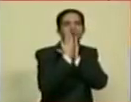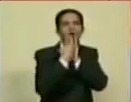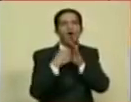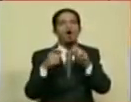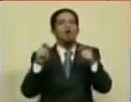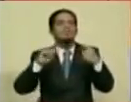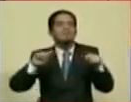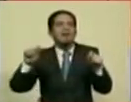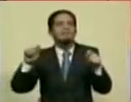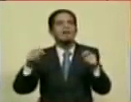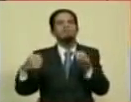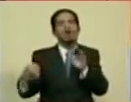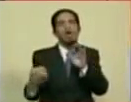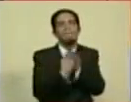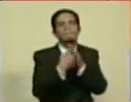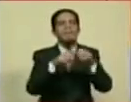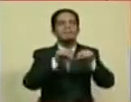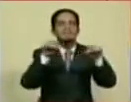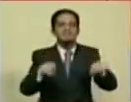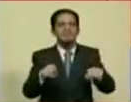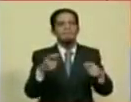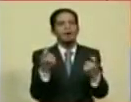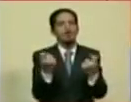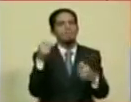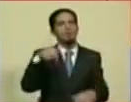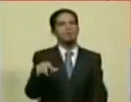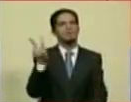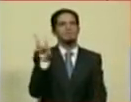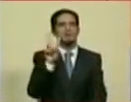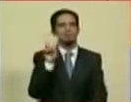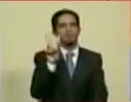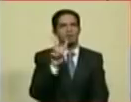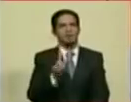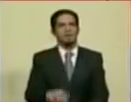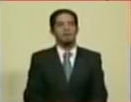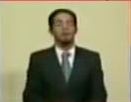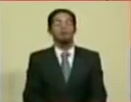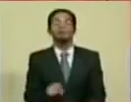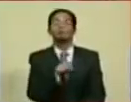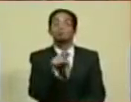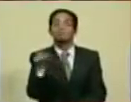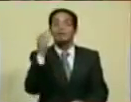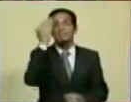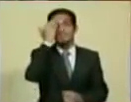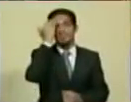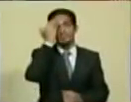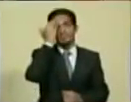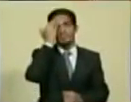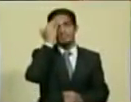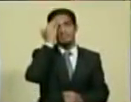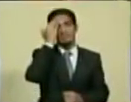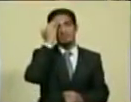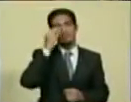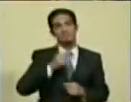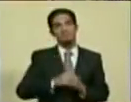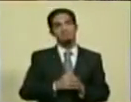golpear el sistema económico nacional. Ustedes saben